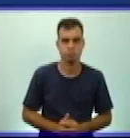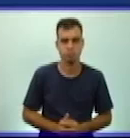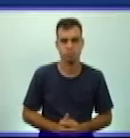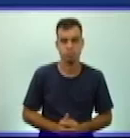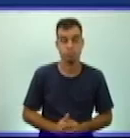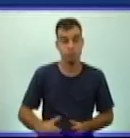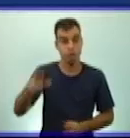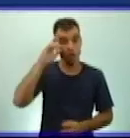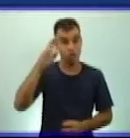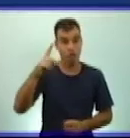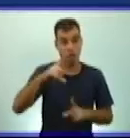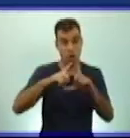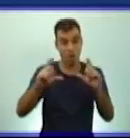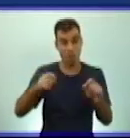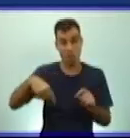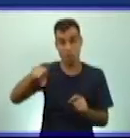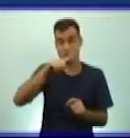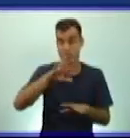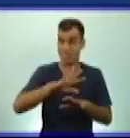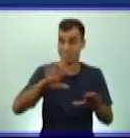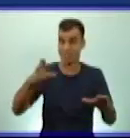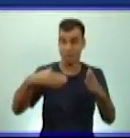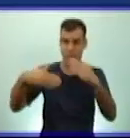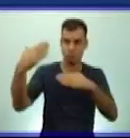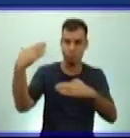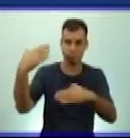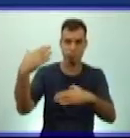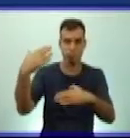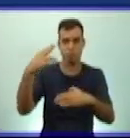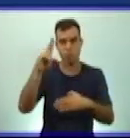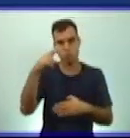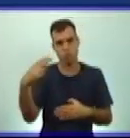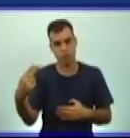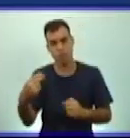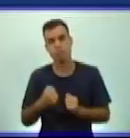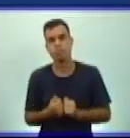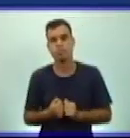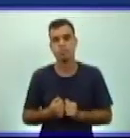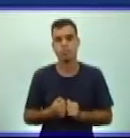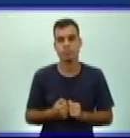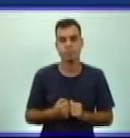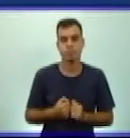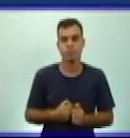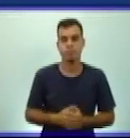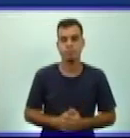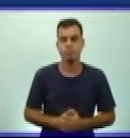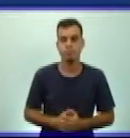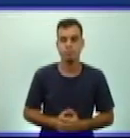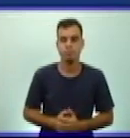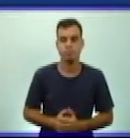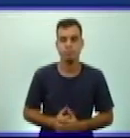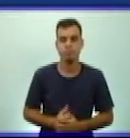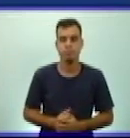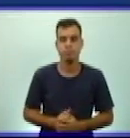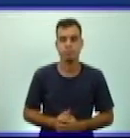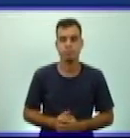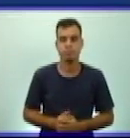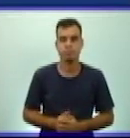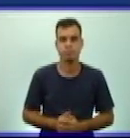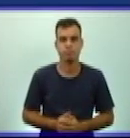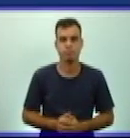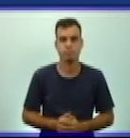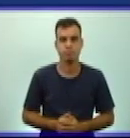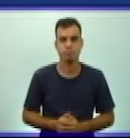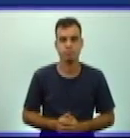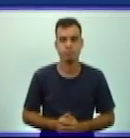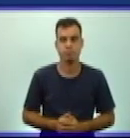ustedes habían ya definido en unidades anteriores y cuyas distancias entre sí permanecen invariables. De la